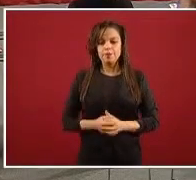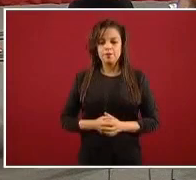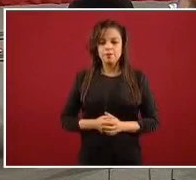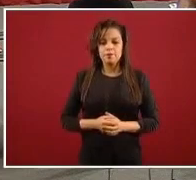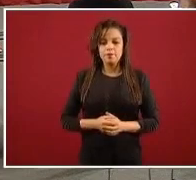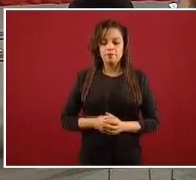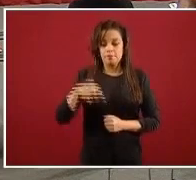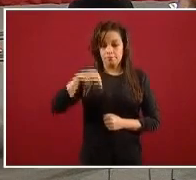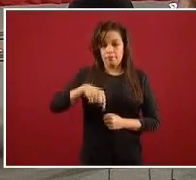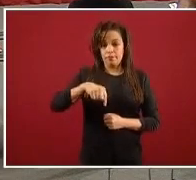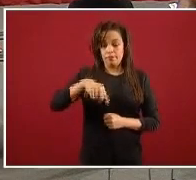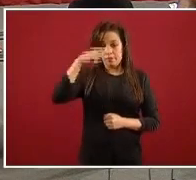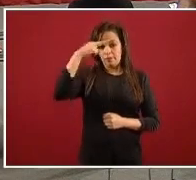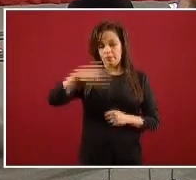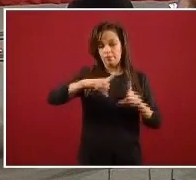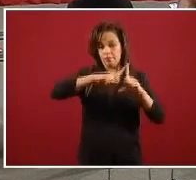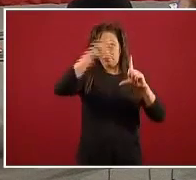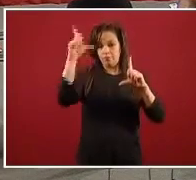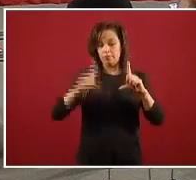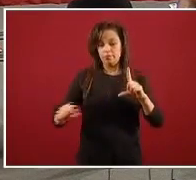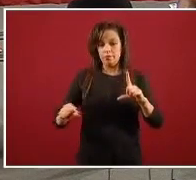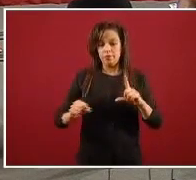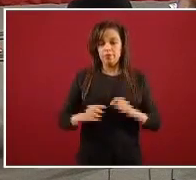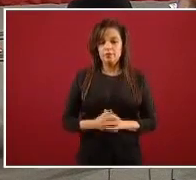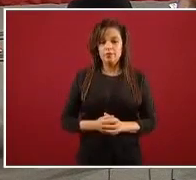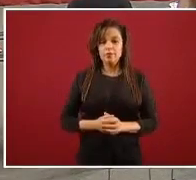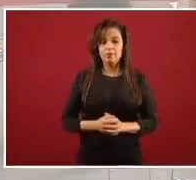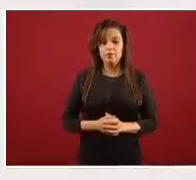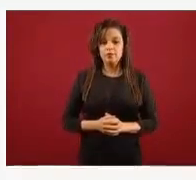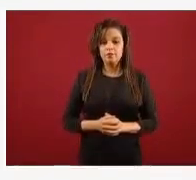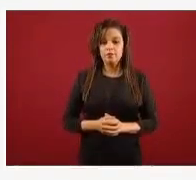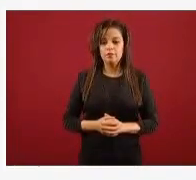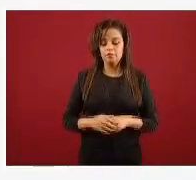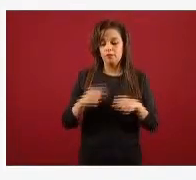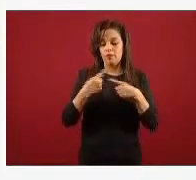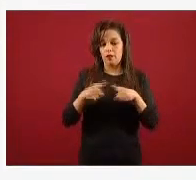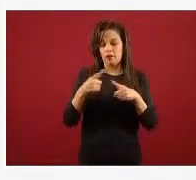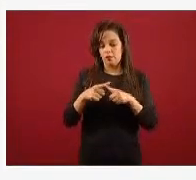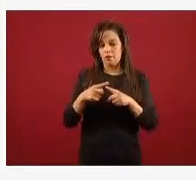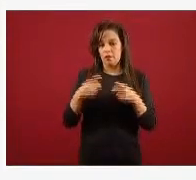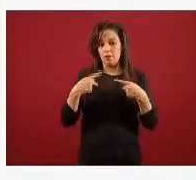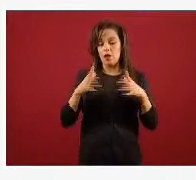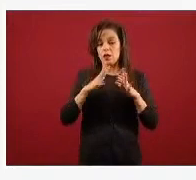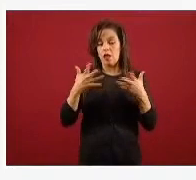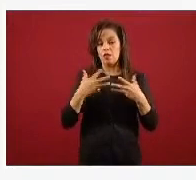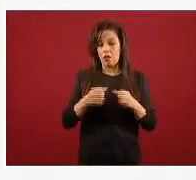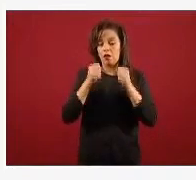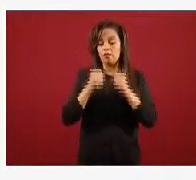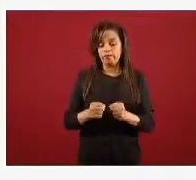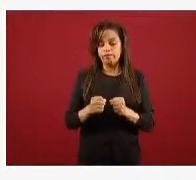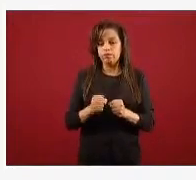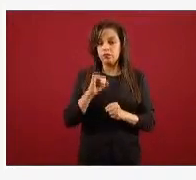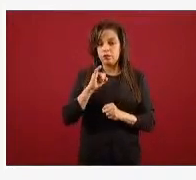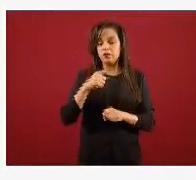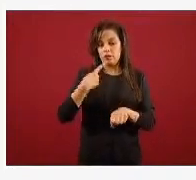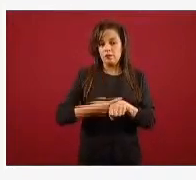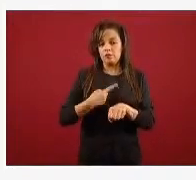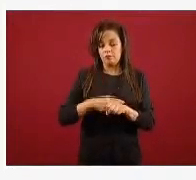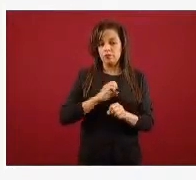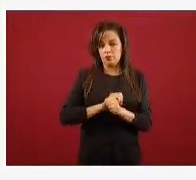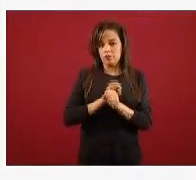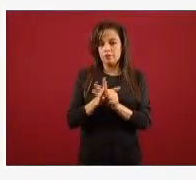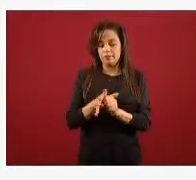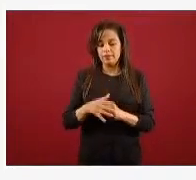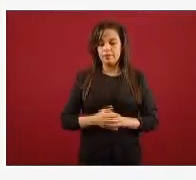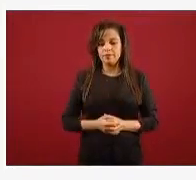panorama nacional en función de la distribución de los casos confirmados en el país. Es importante igual comentarles que